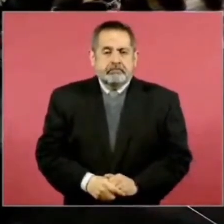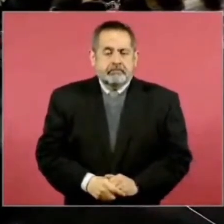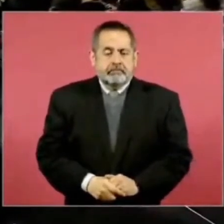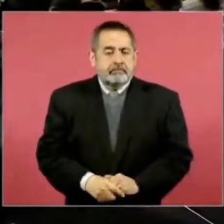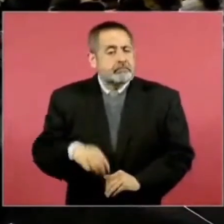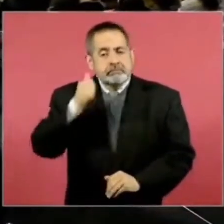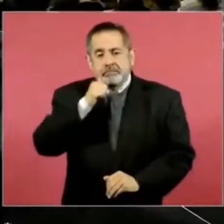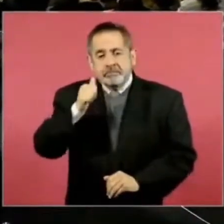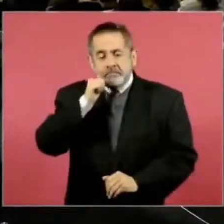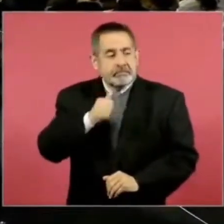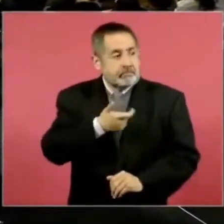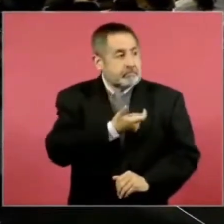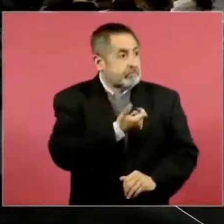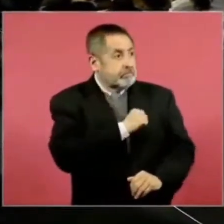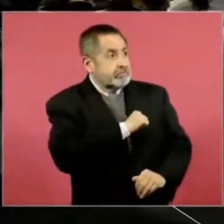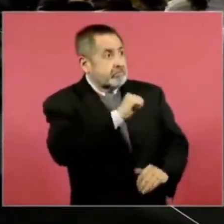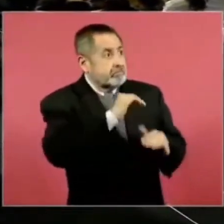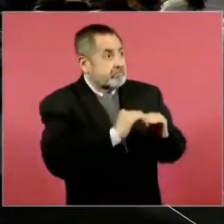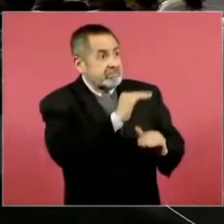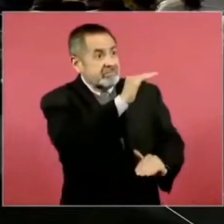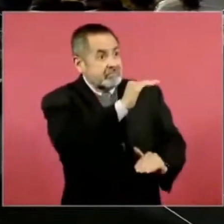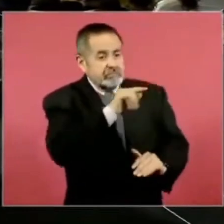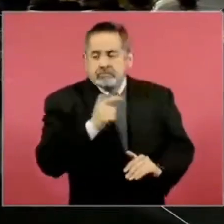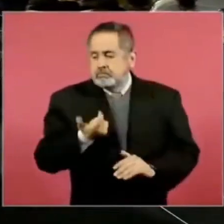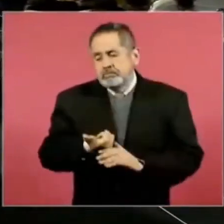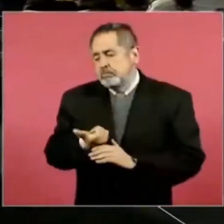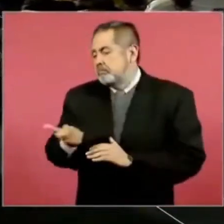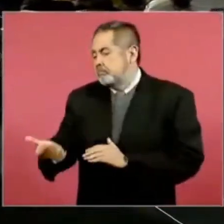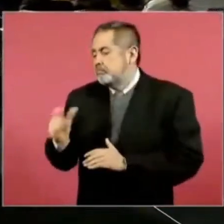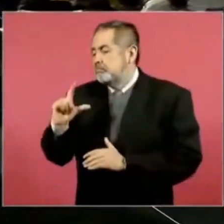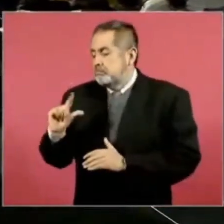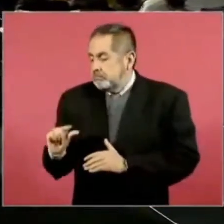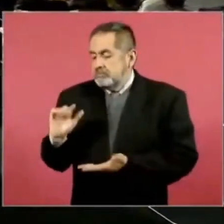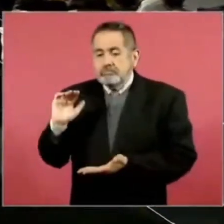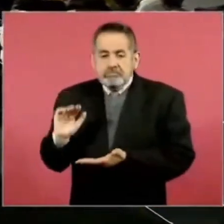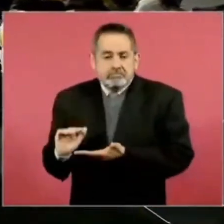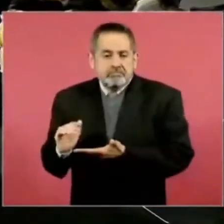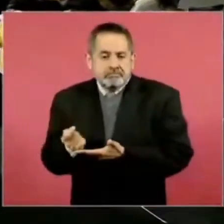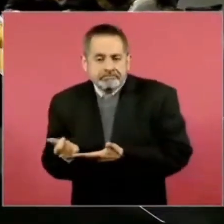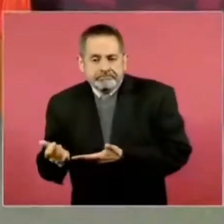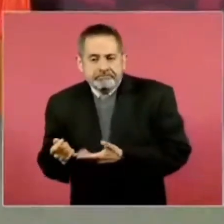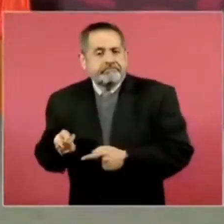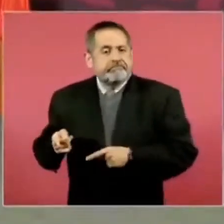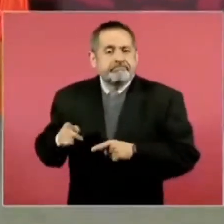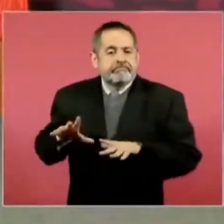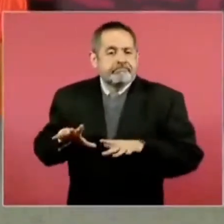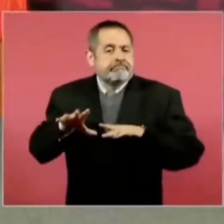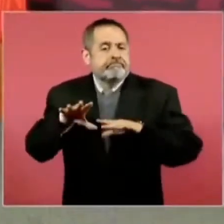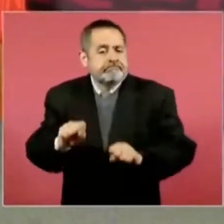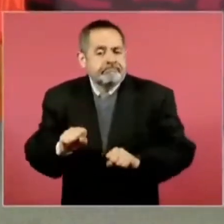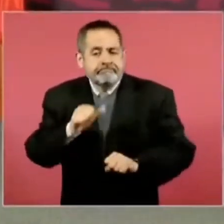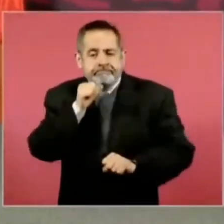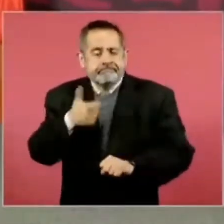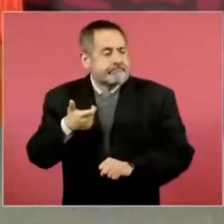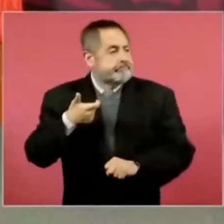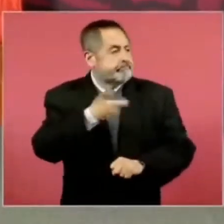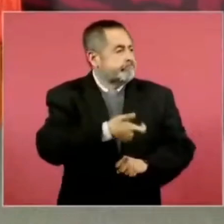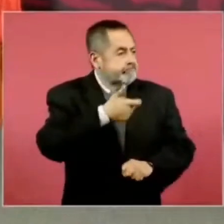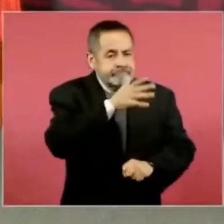Siempre por abajo de la inflación. Por eso, en el periodo neoliberal, el salario perdió más